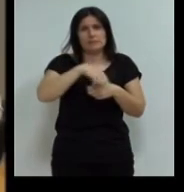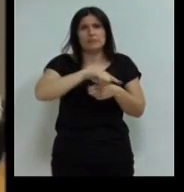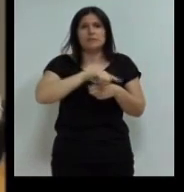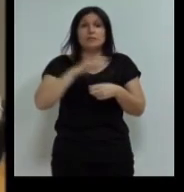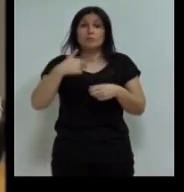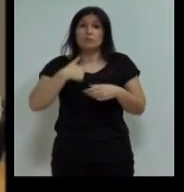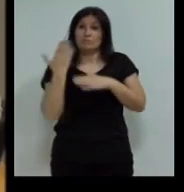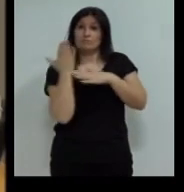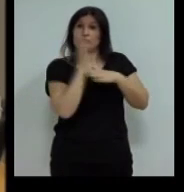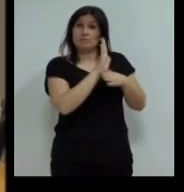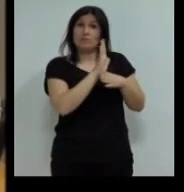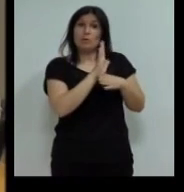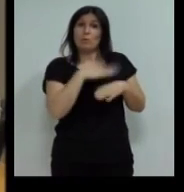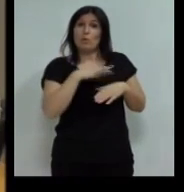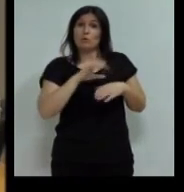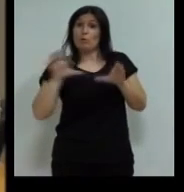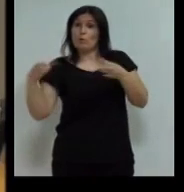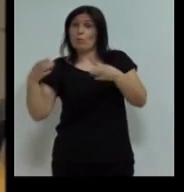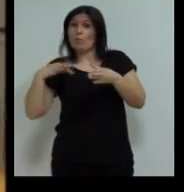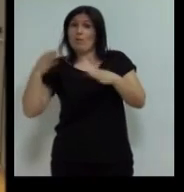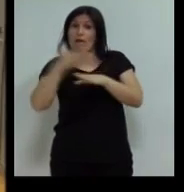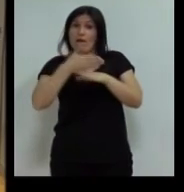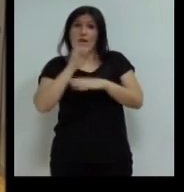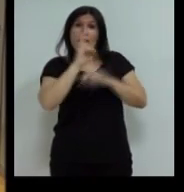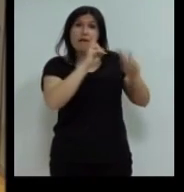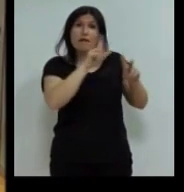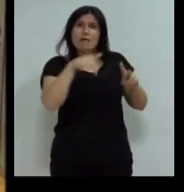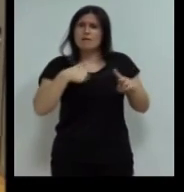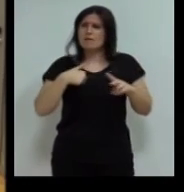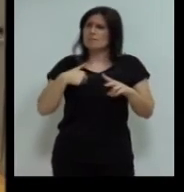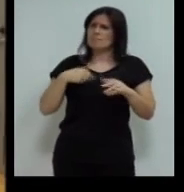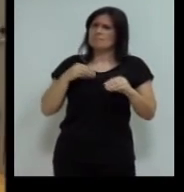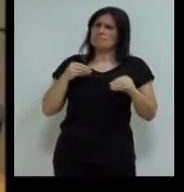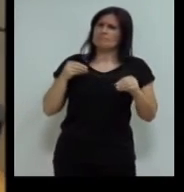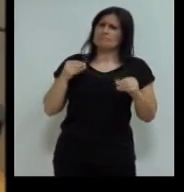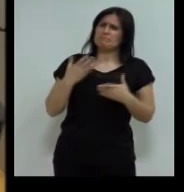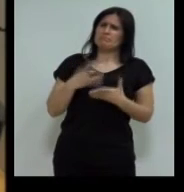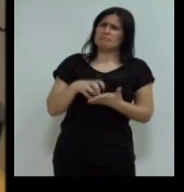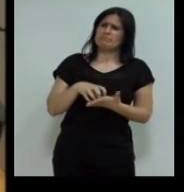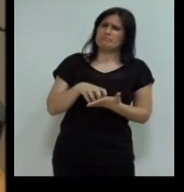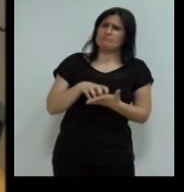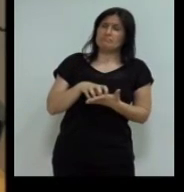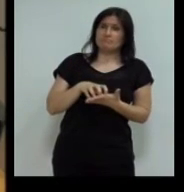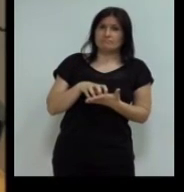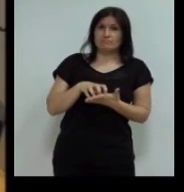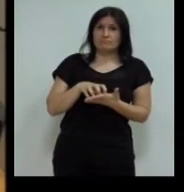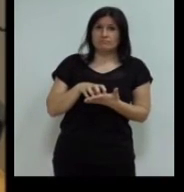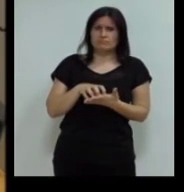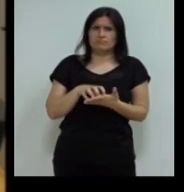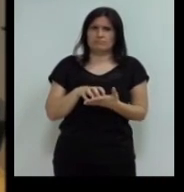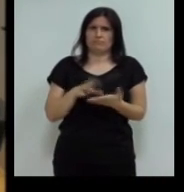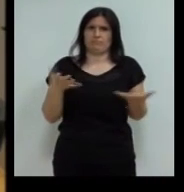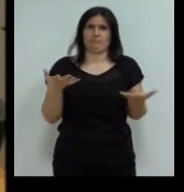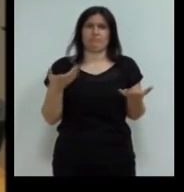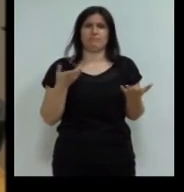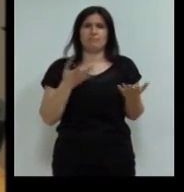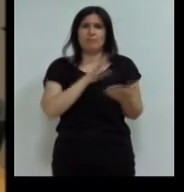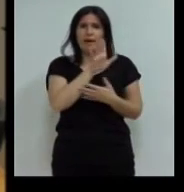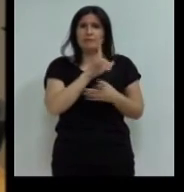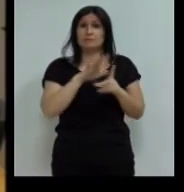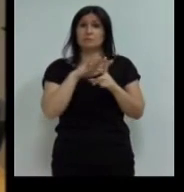unos posibles espectadores y es reticente. Sí. ¿Entiendes? Cuando parece que la